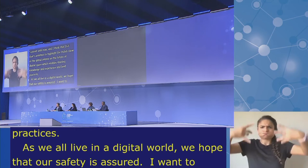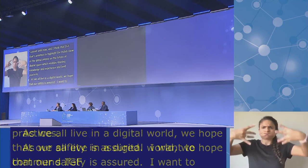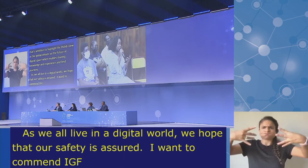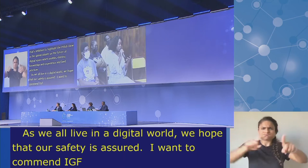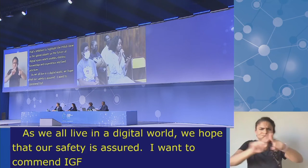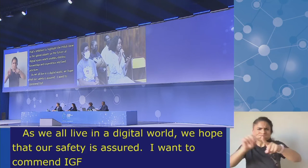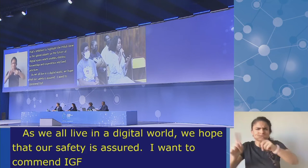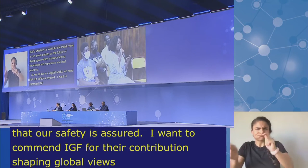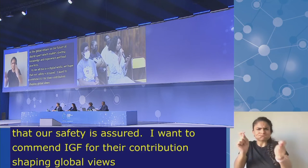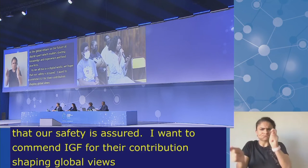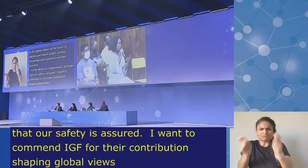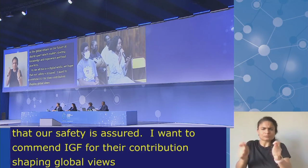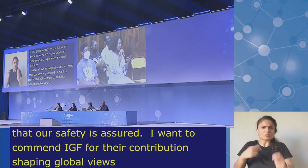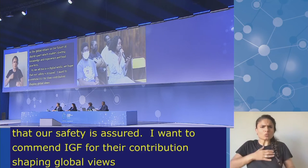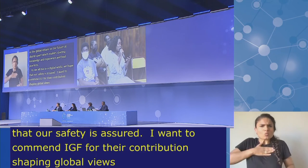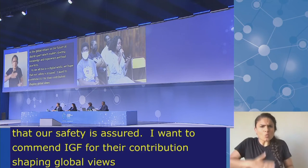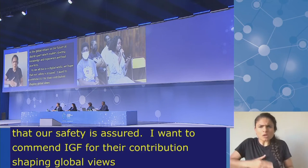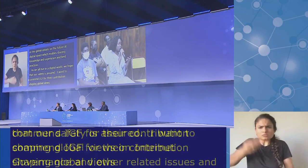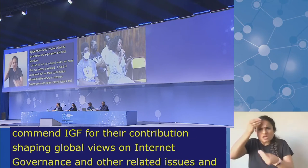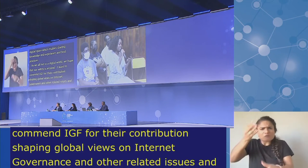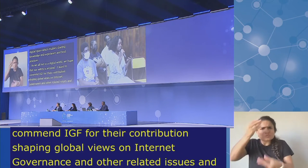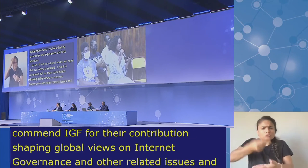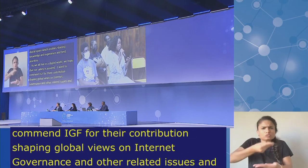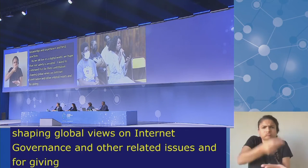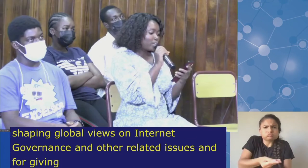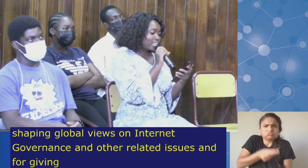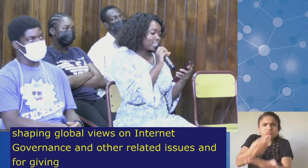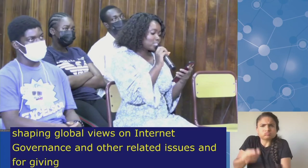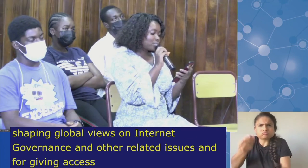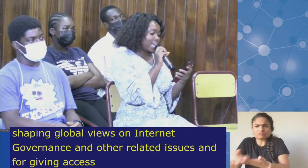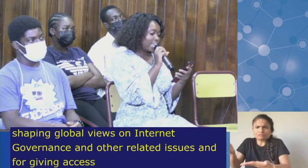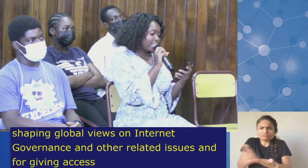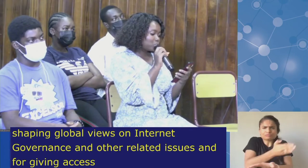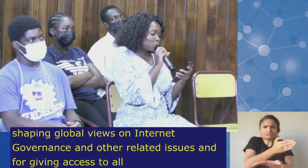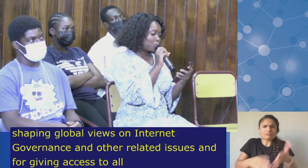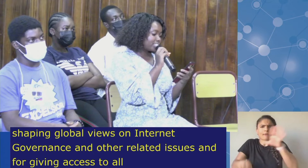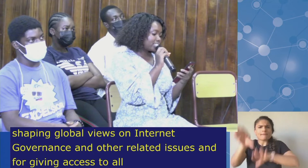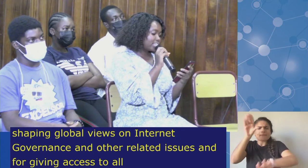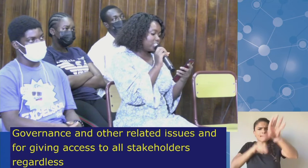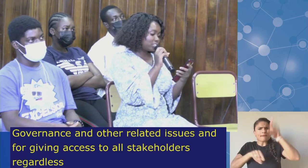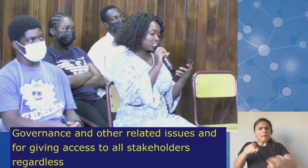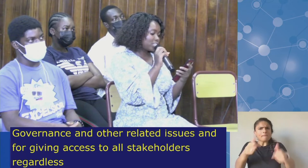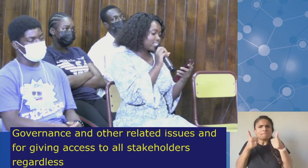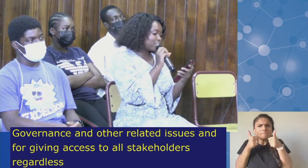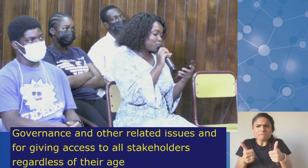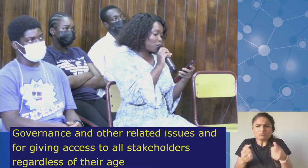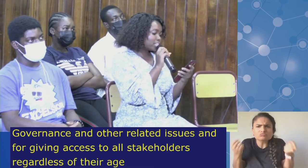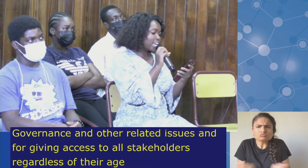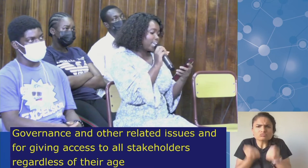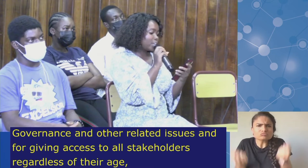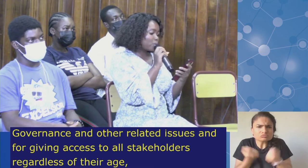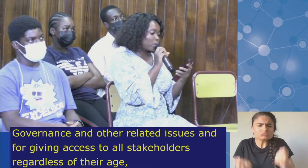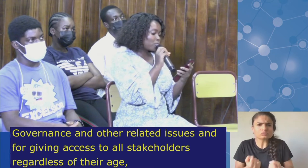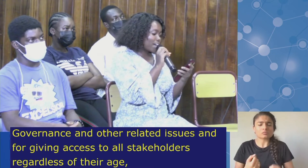Quiero subrayar también que durante esta cumbre hemos podido conversar sobre temas como la gobernanza